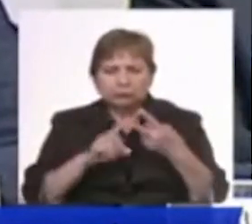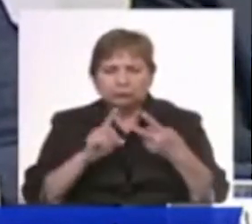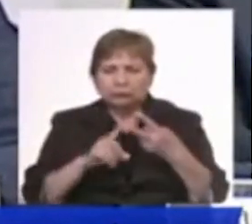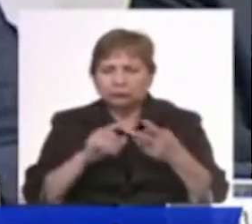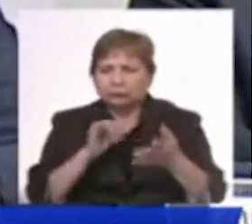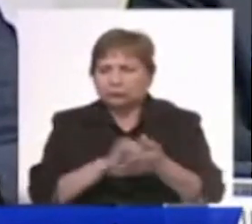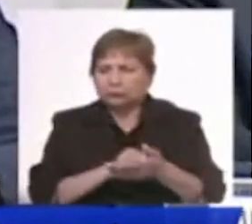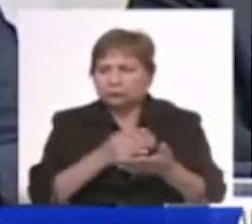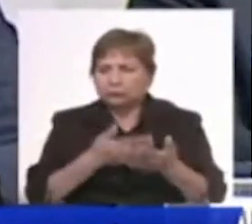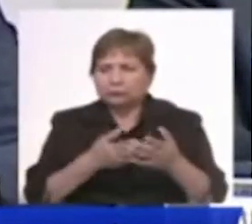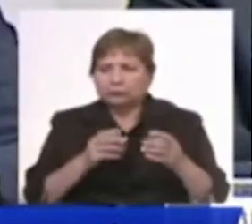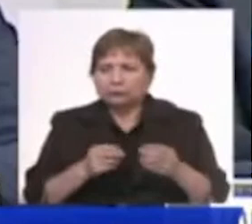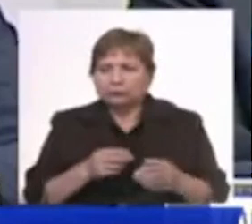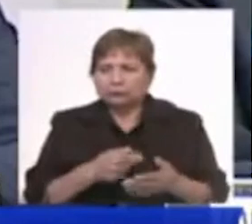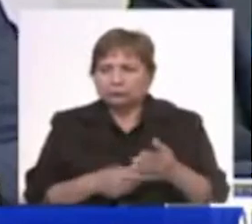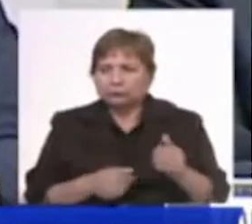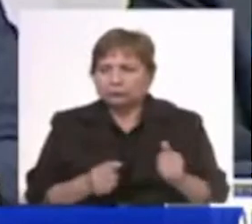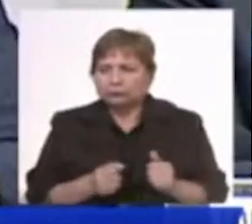lugar,